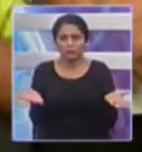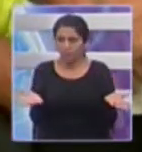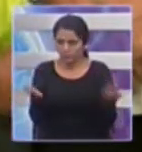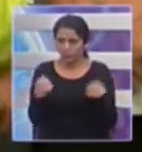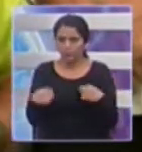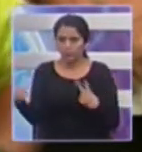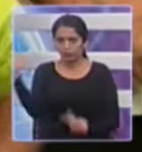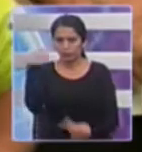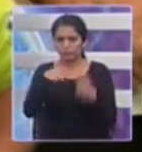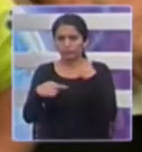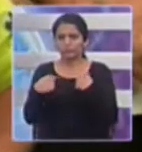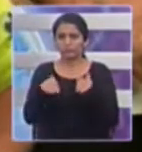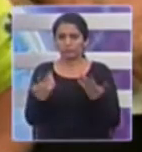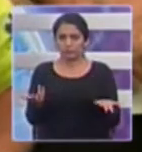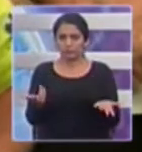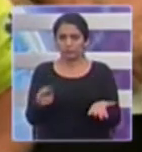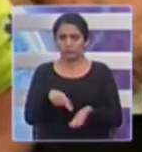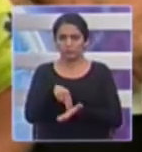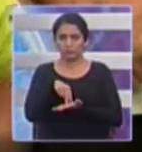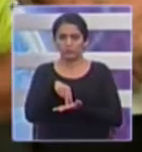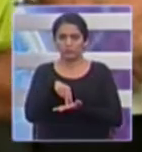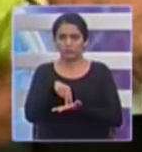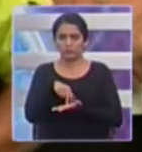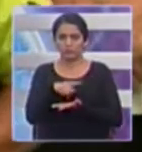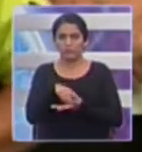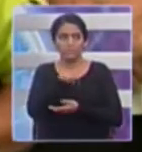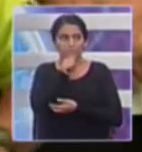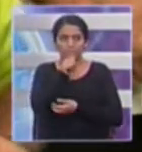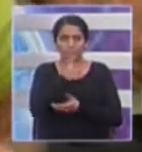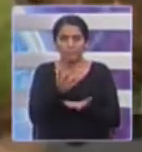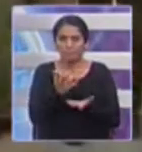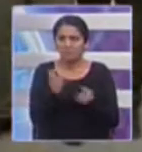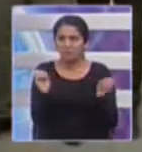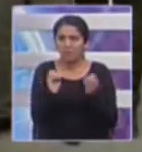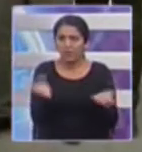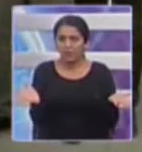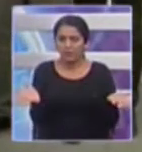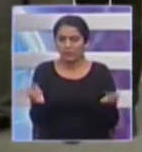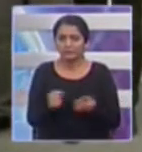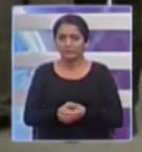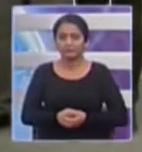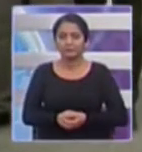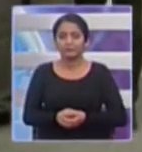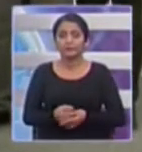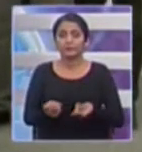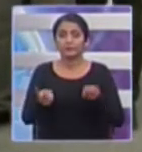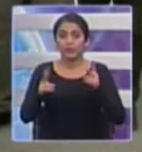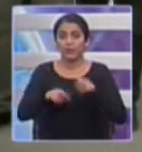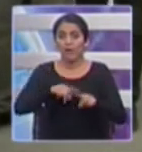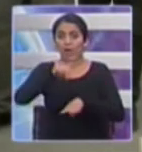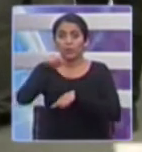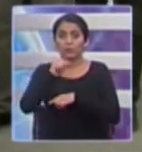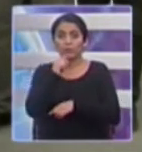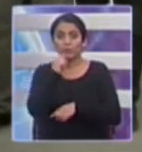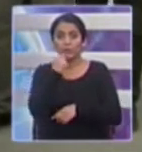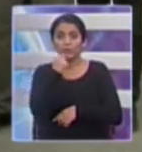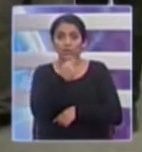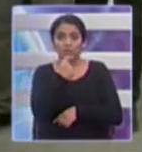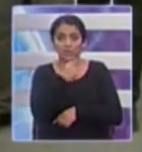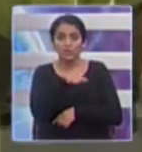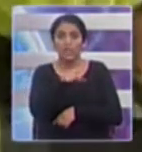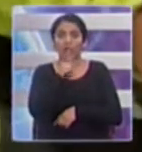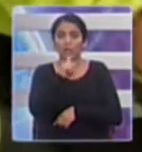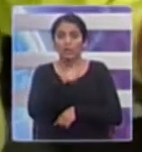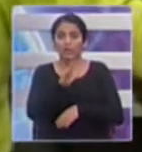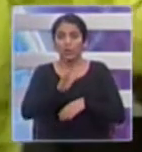Yo estoy bien parado, no tengo nada que ocultar, estoy aquí. Además, se defendió de las acusaciones en torno a negociaciones